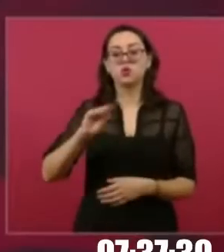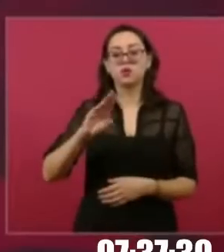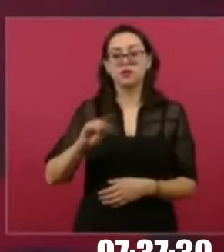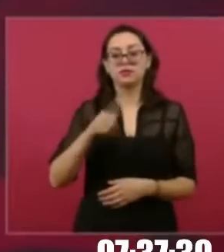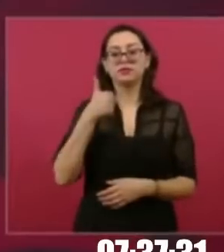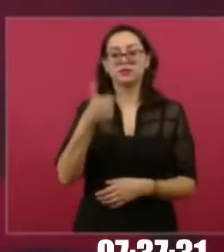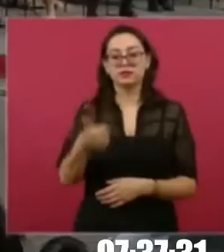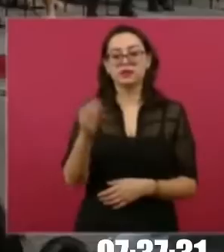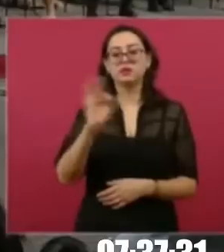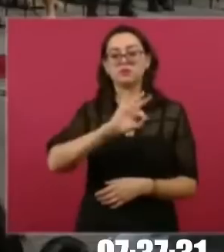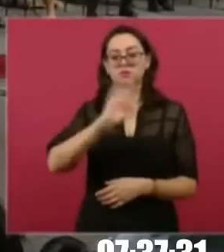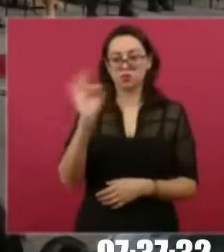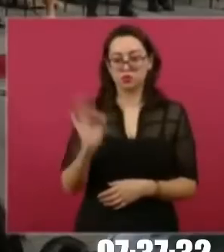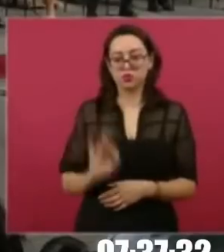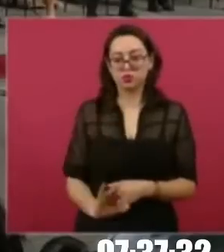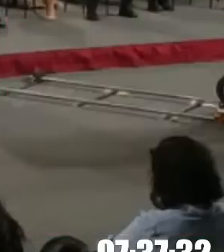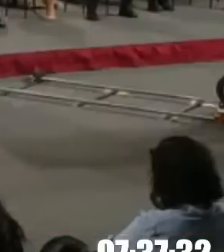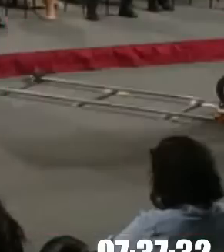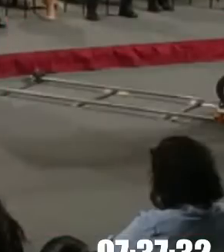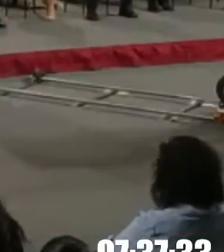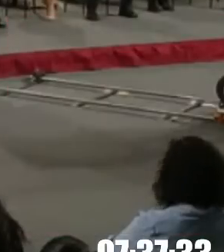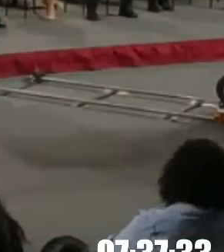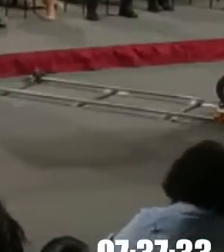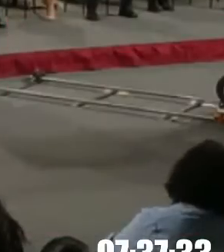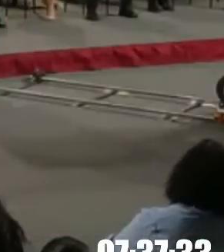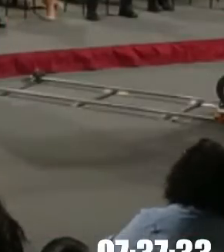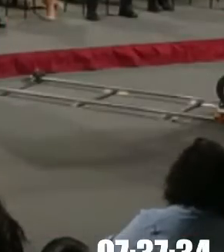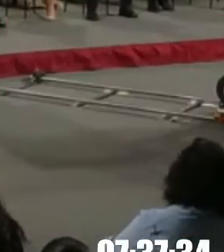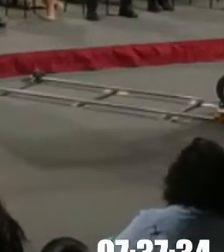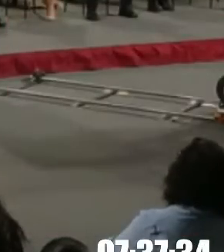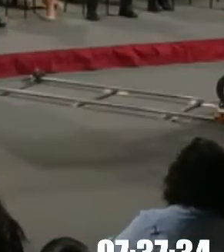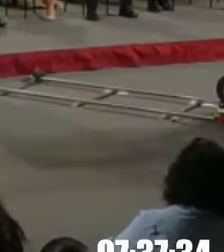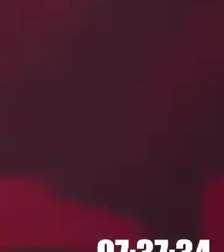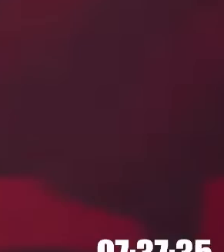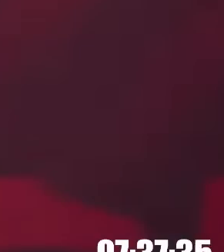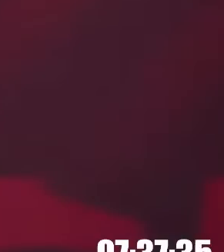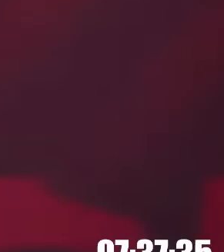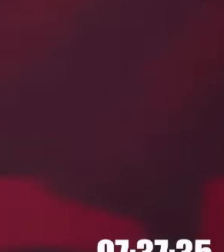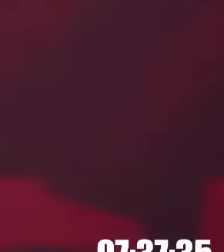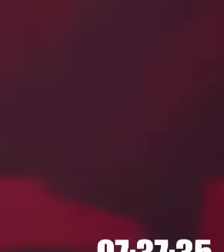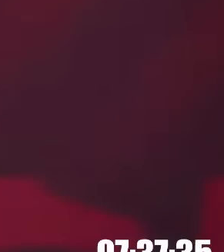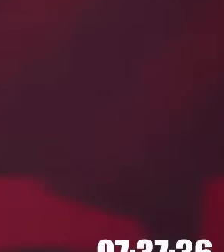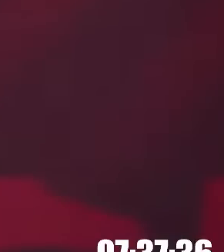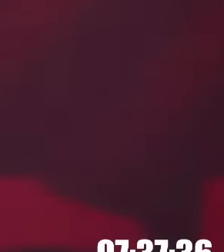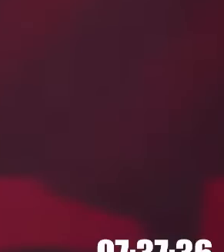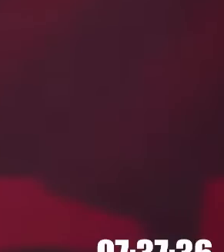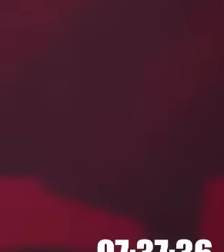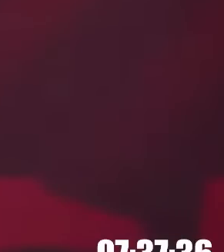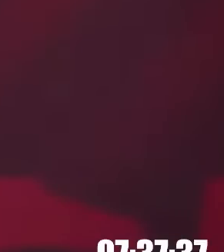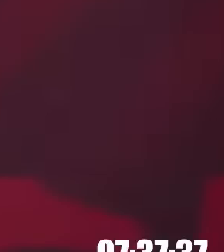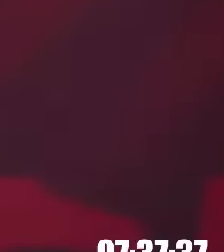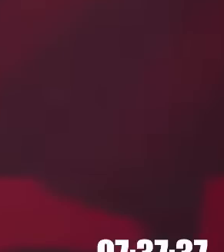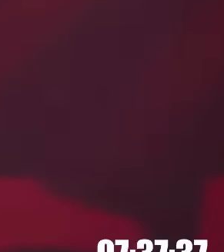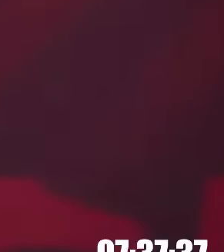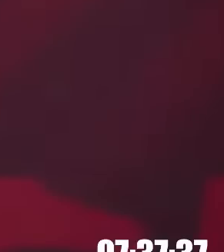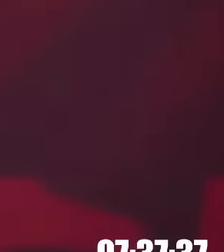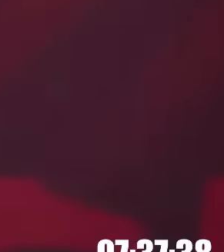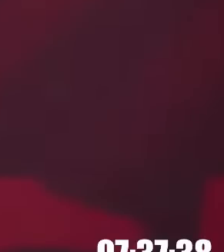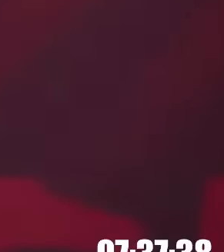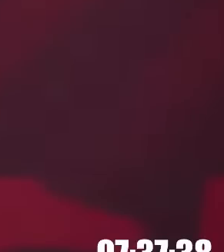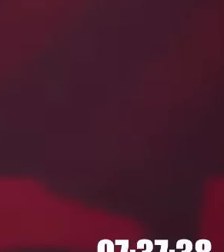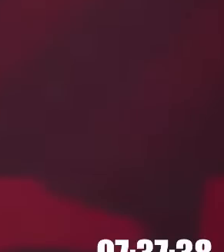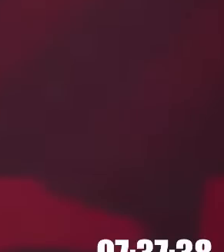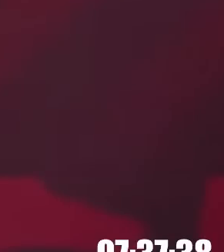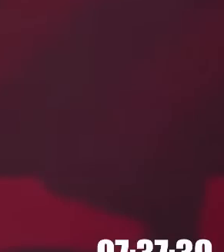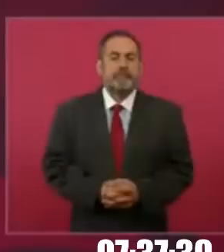se destinaron en total 172 millones de pesos en equipamiento para unidades de